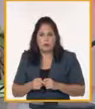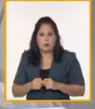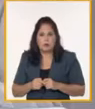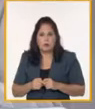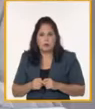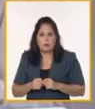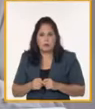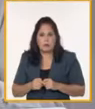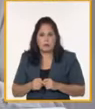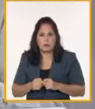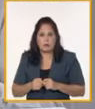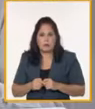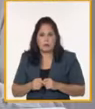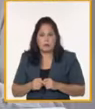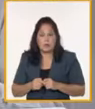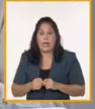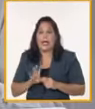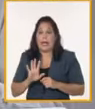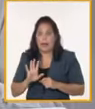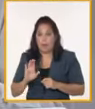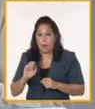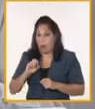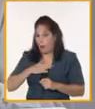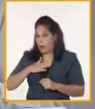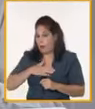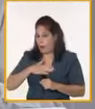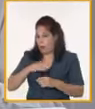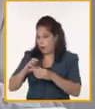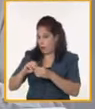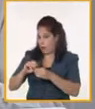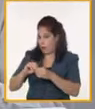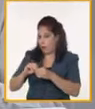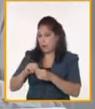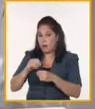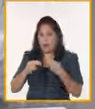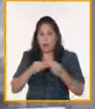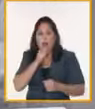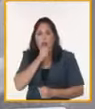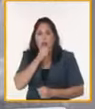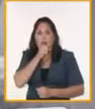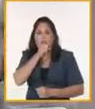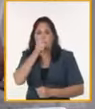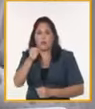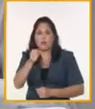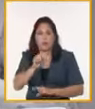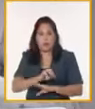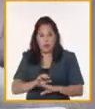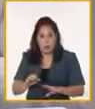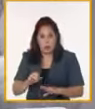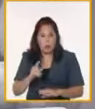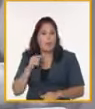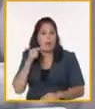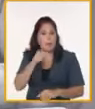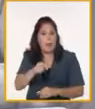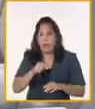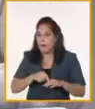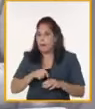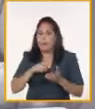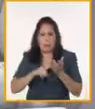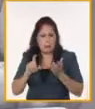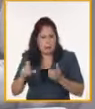es la correcta lo primero que tiene que hacer ese ese actor económico es hacer la denuncia y la puede hacer por much muchos canales en el partido en el